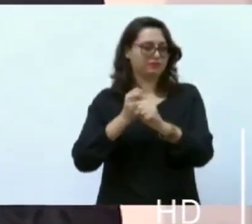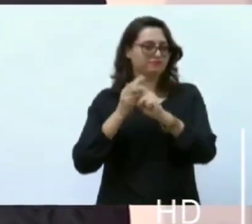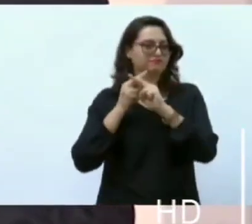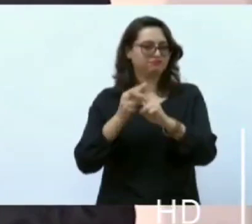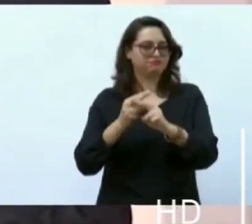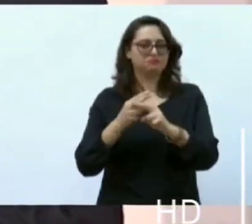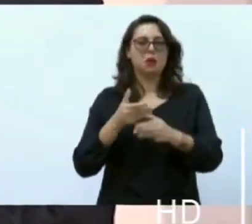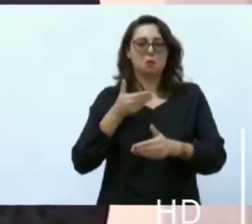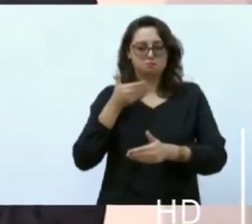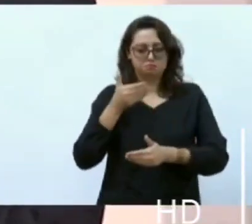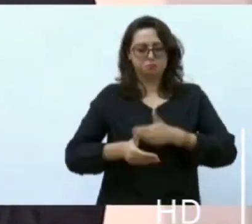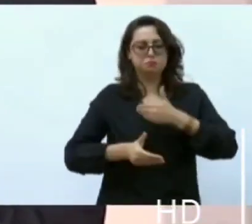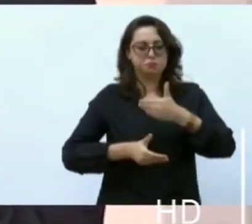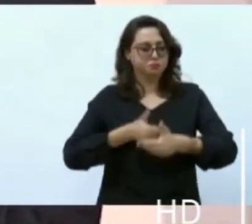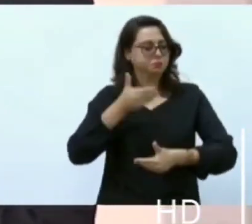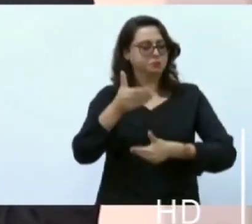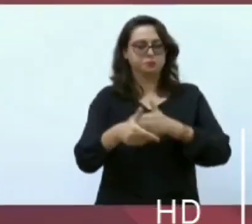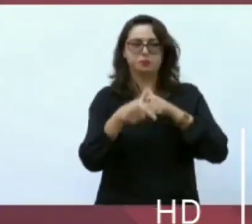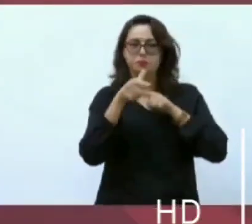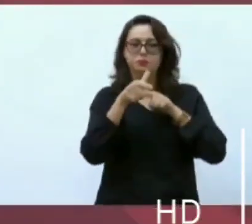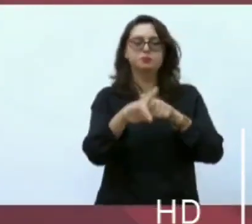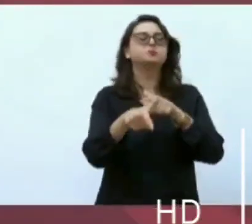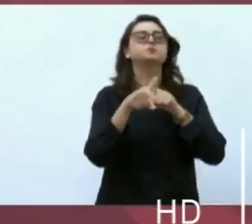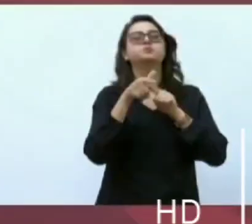avanzado. Y